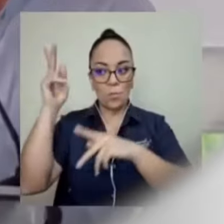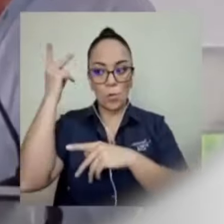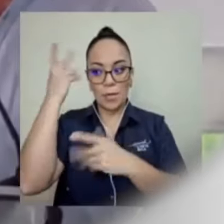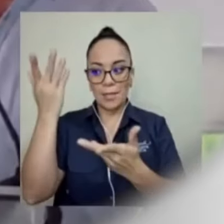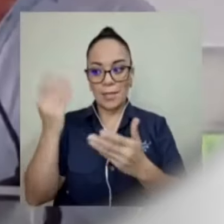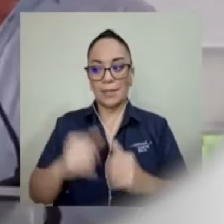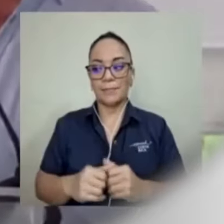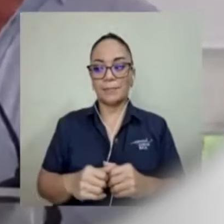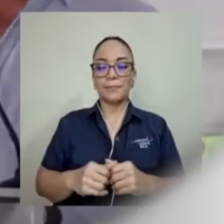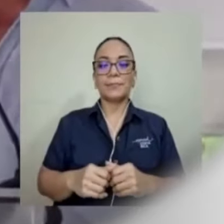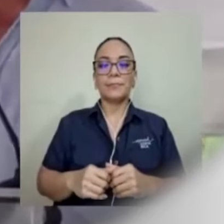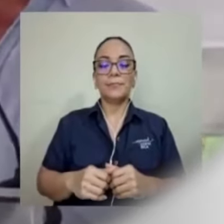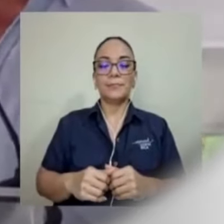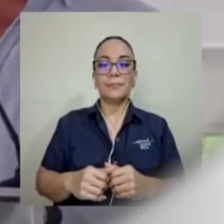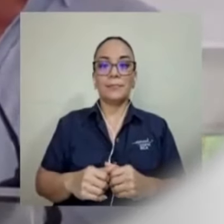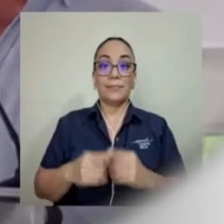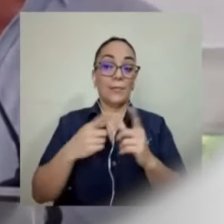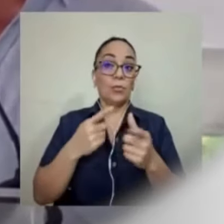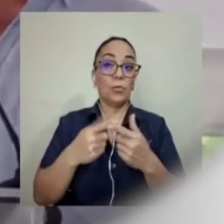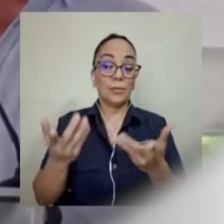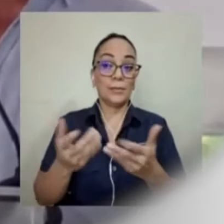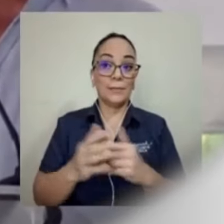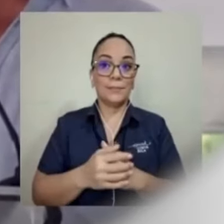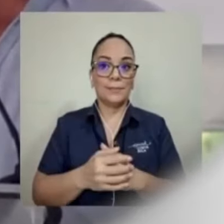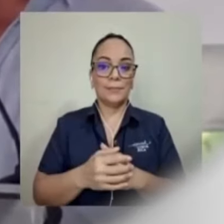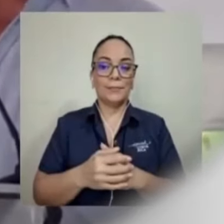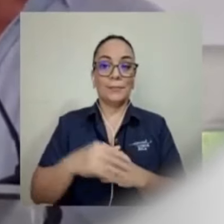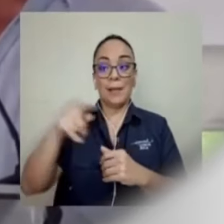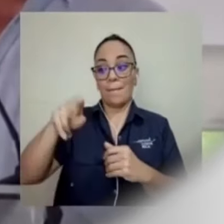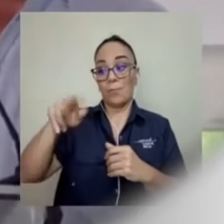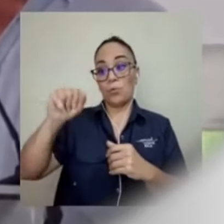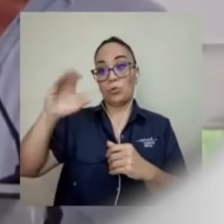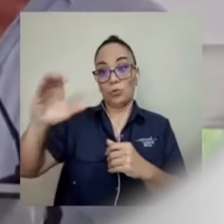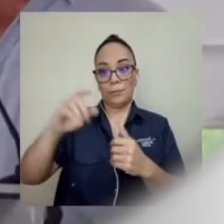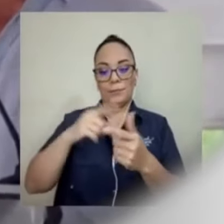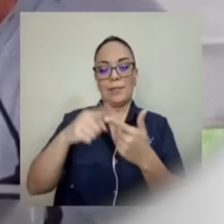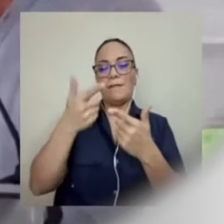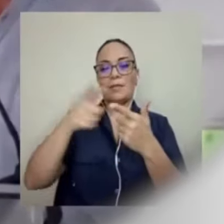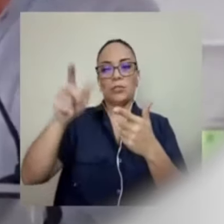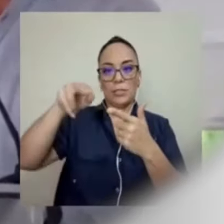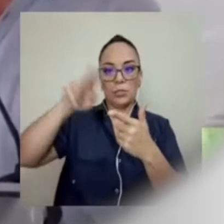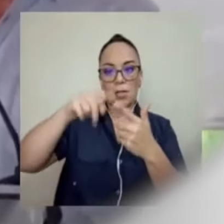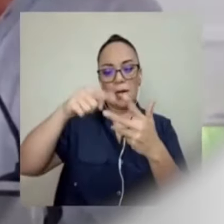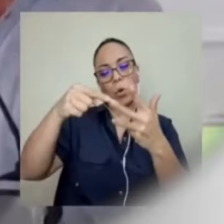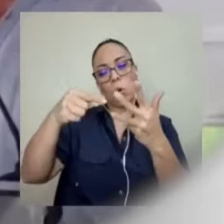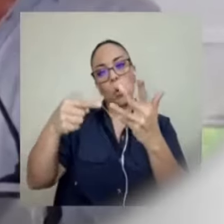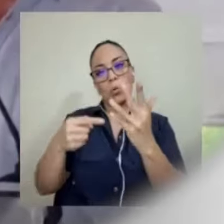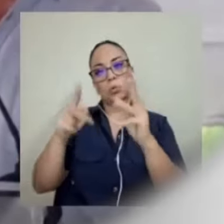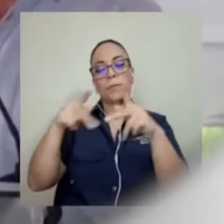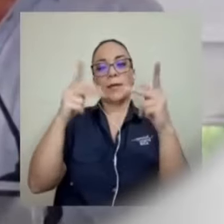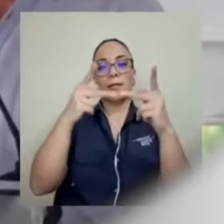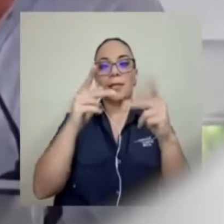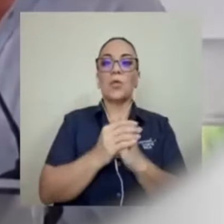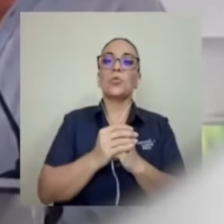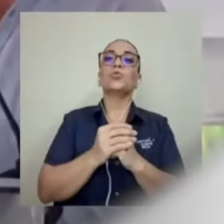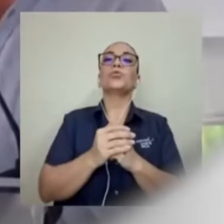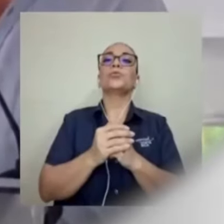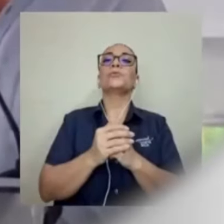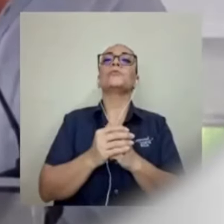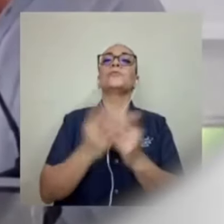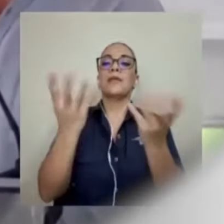política Entonces se les junta el pus Liberación y los otros partidos con sacadas de clavo